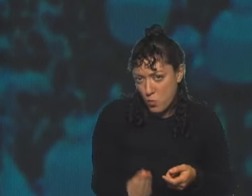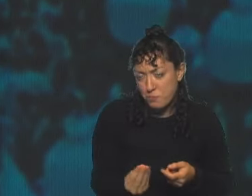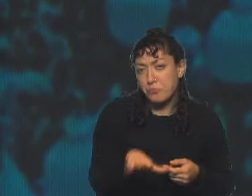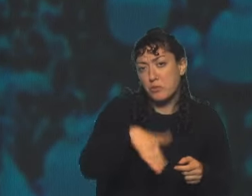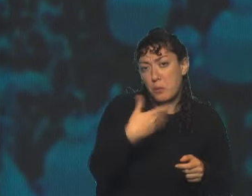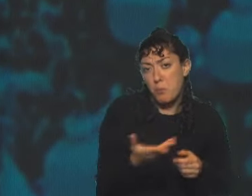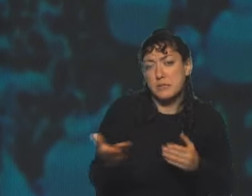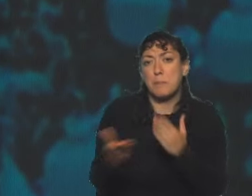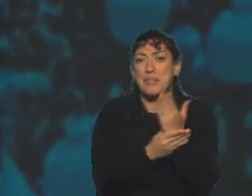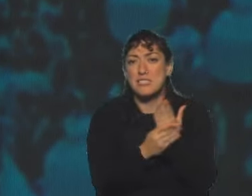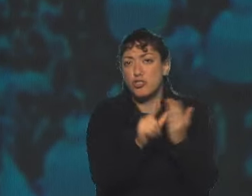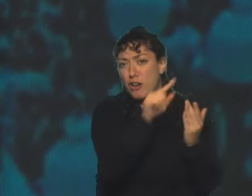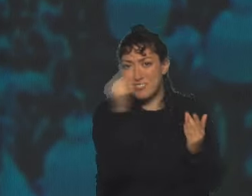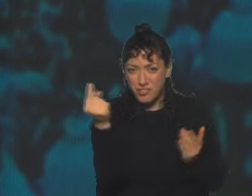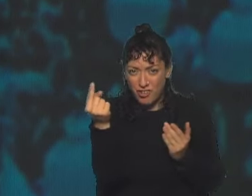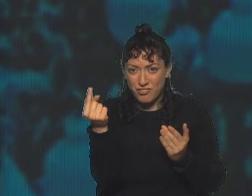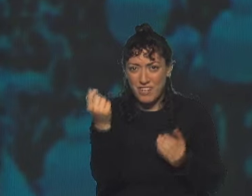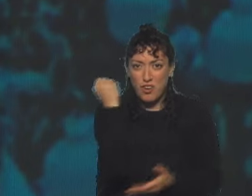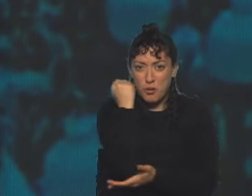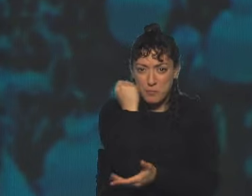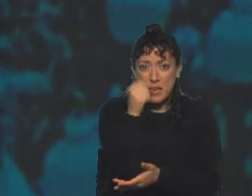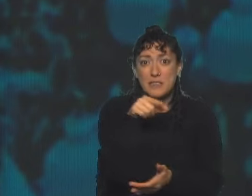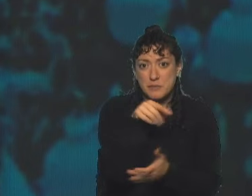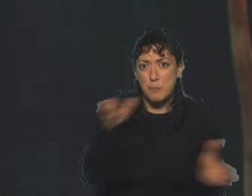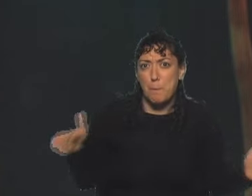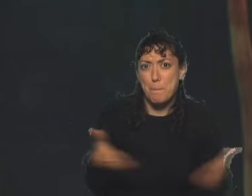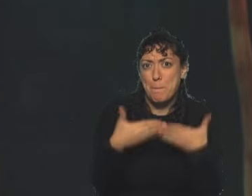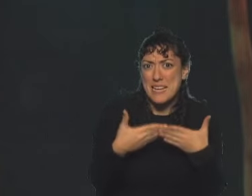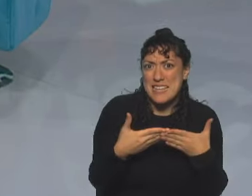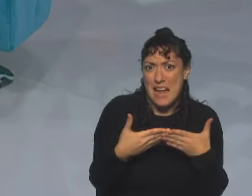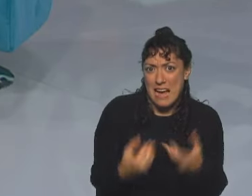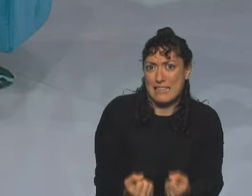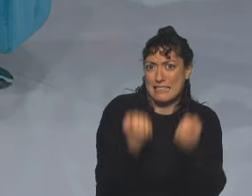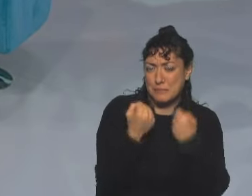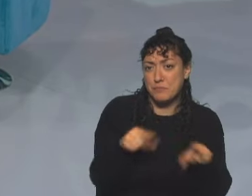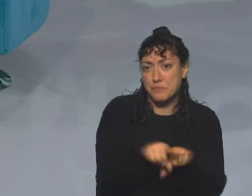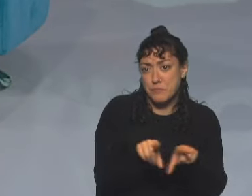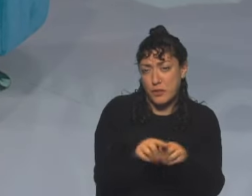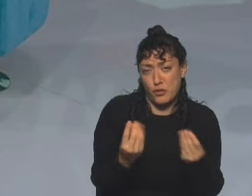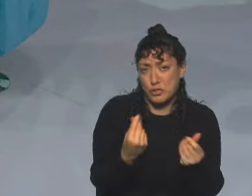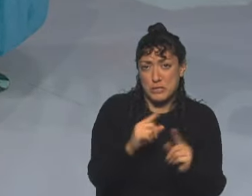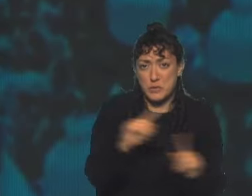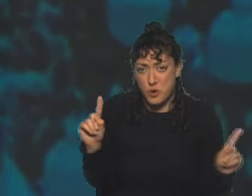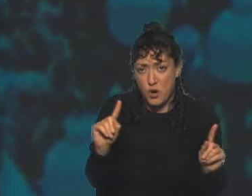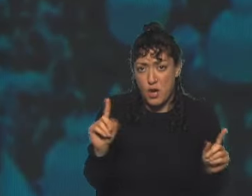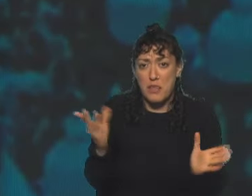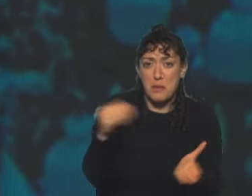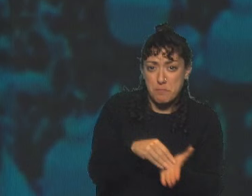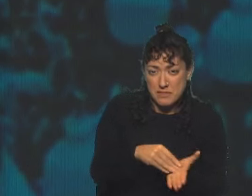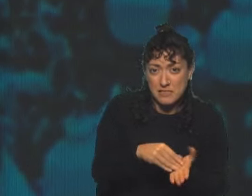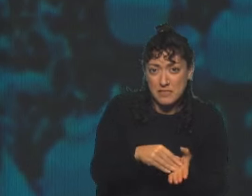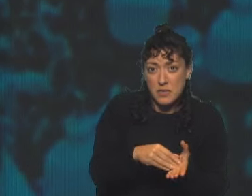de Economía de la Nación. Ahí se hace el famoso blindaje que vimos acá, que no solo no sirvió para nada, sino que sirvió para